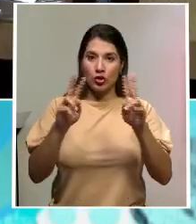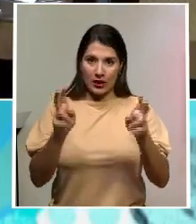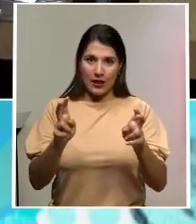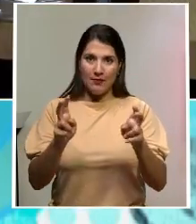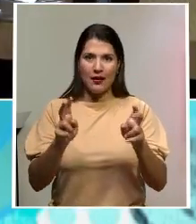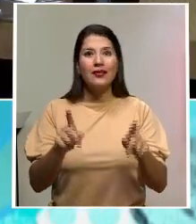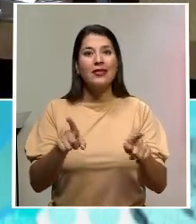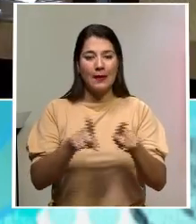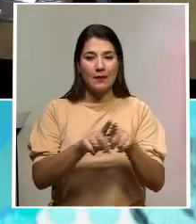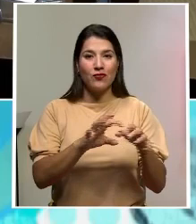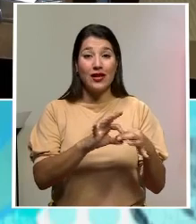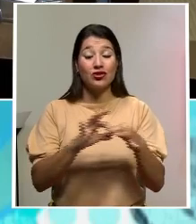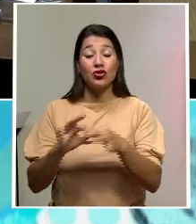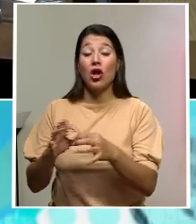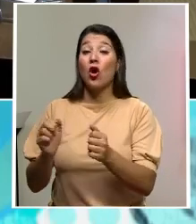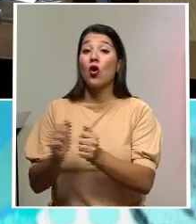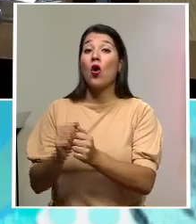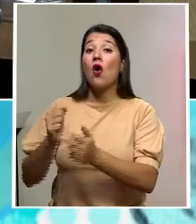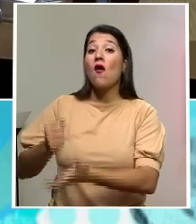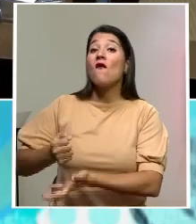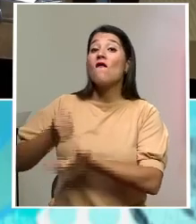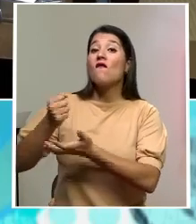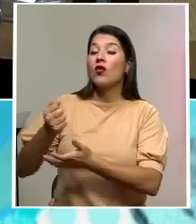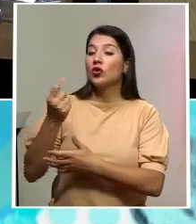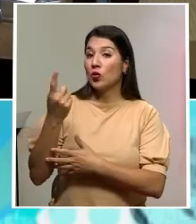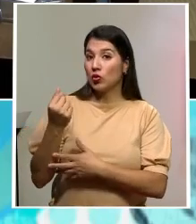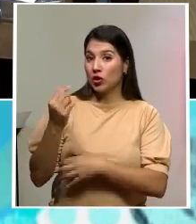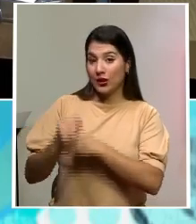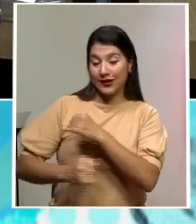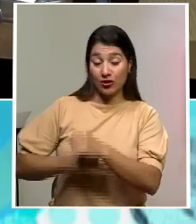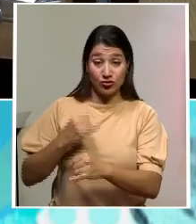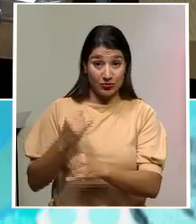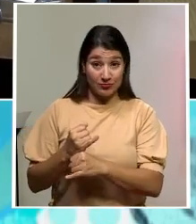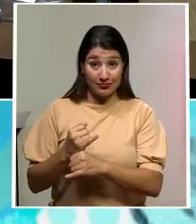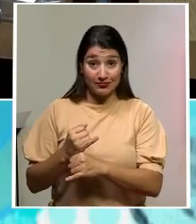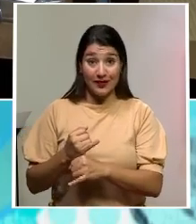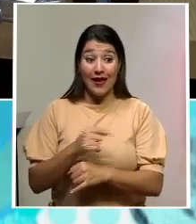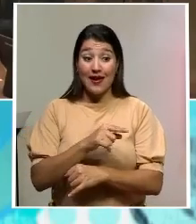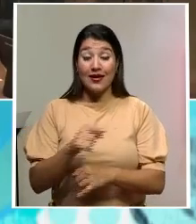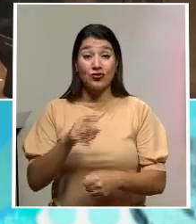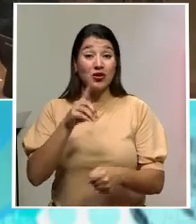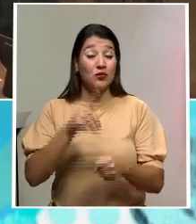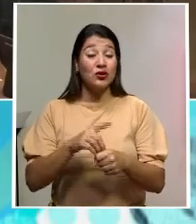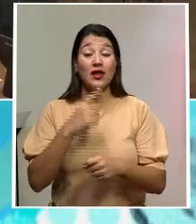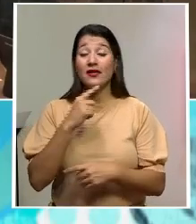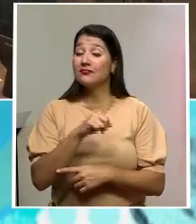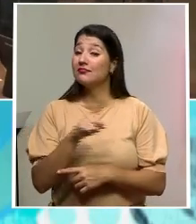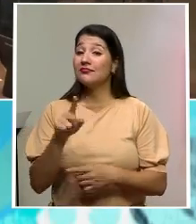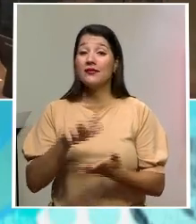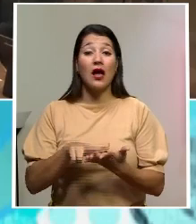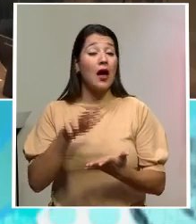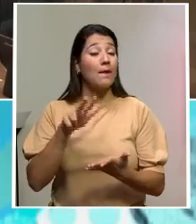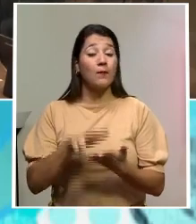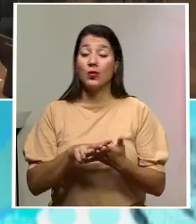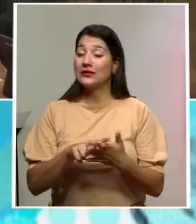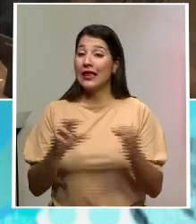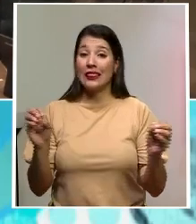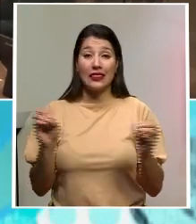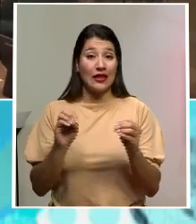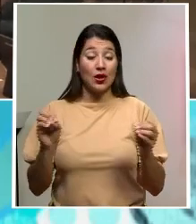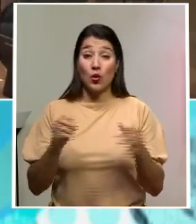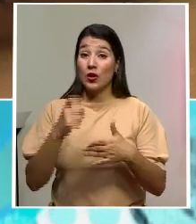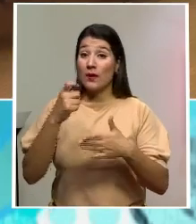del Fondo Monetario Internacional, donde ellos aseguran que no van a estar aprobando ningún tipo de impuesto que pues tenga